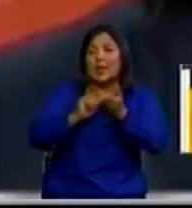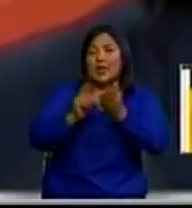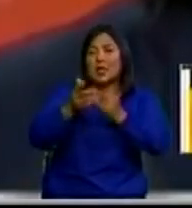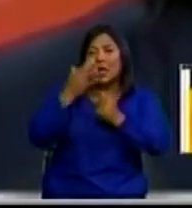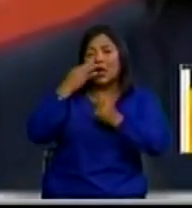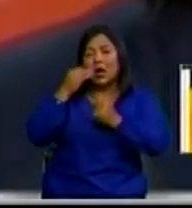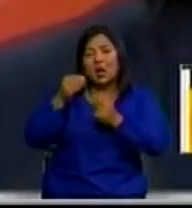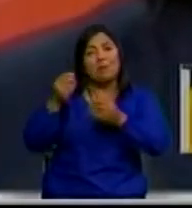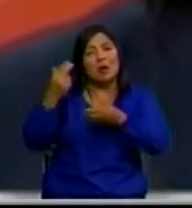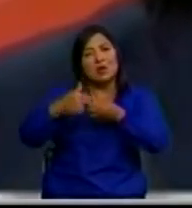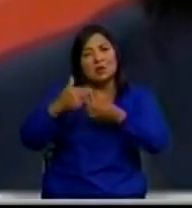esta propuesta